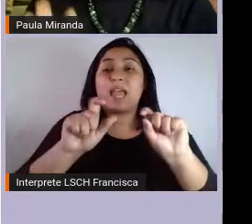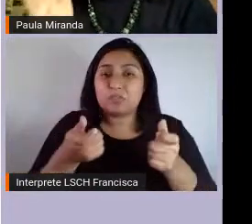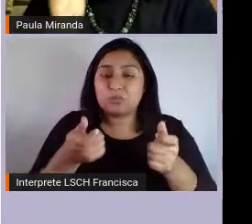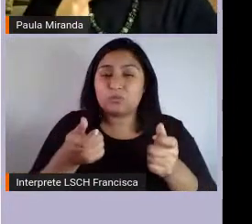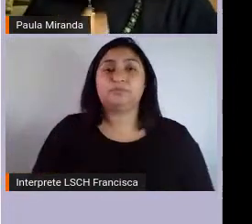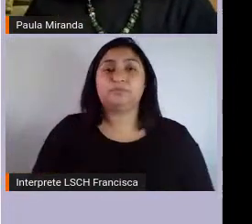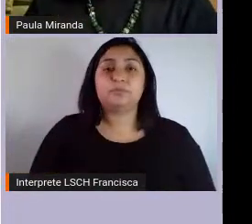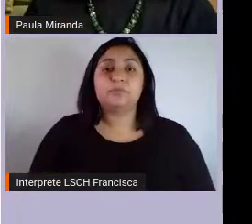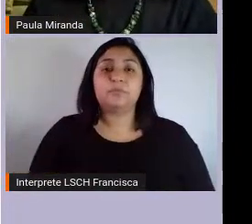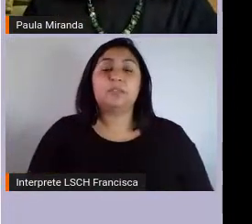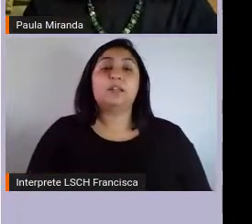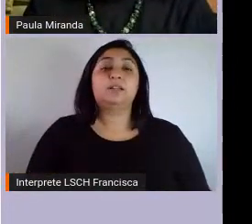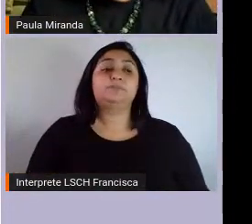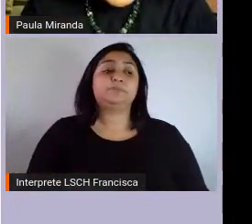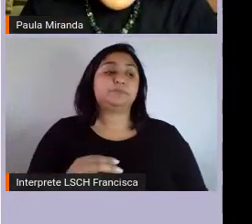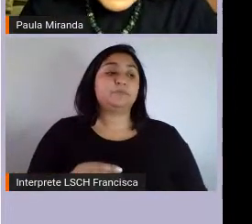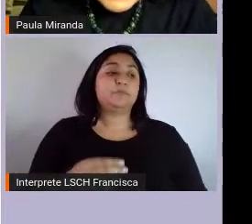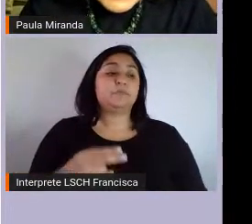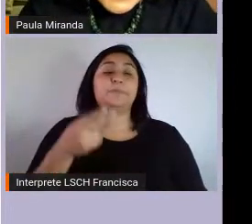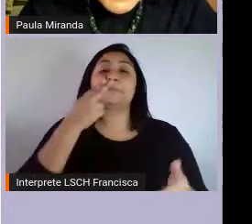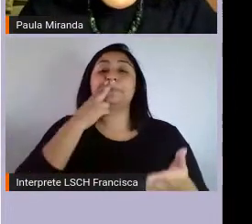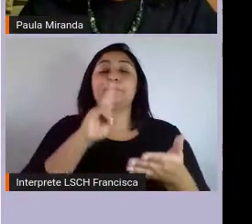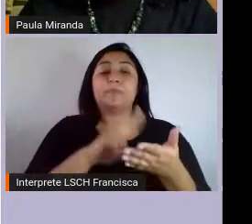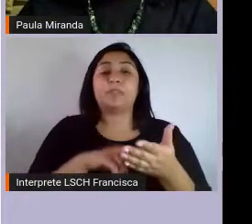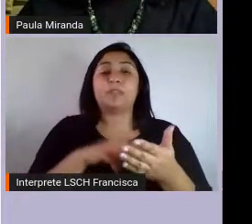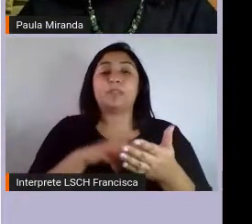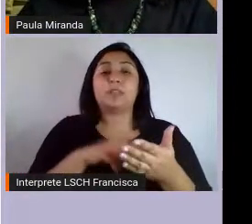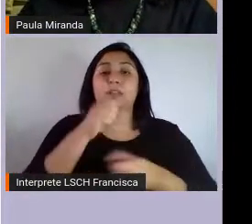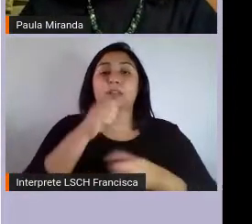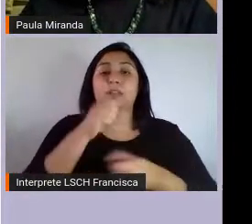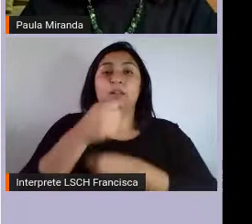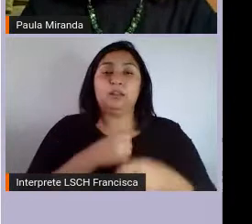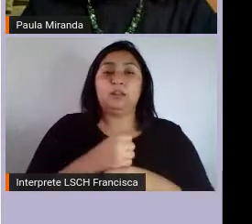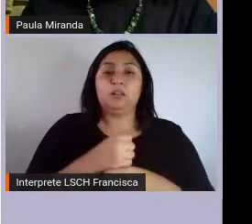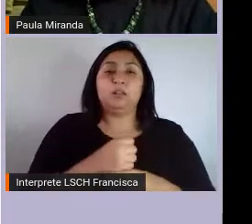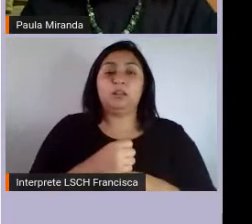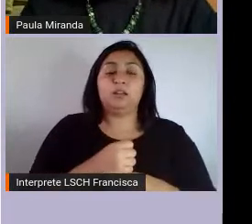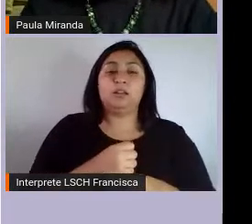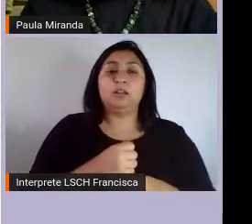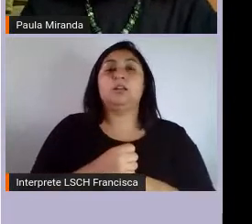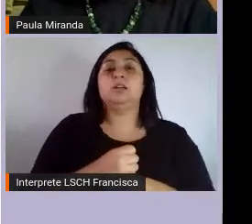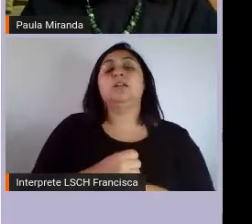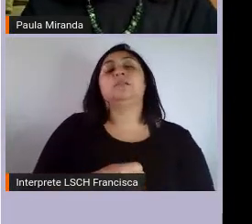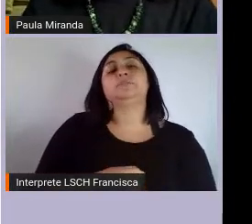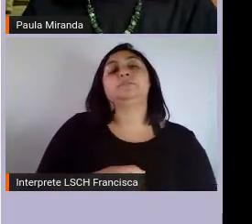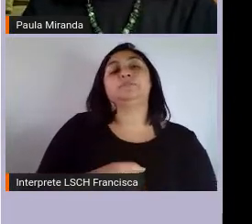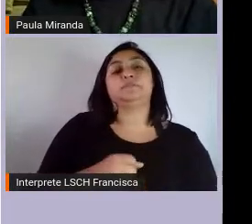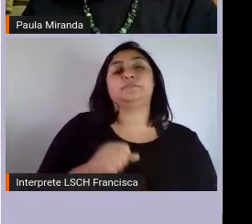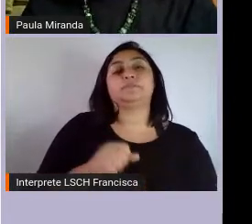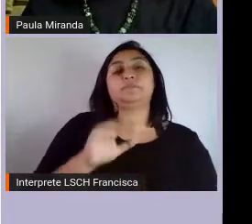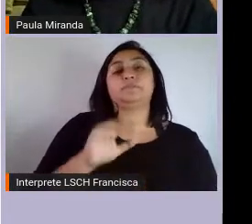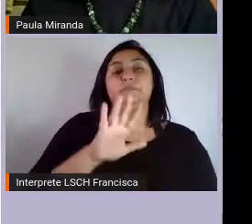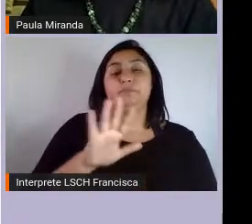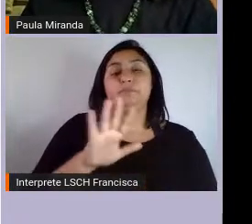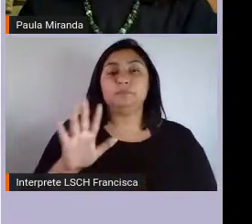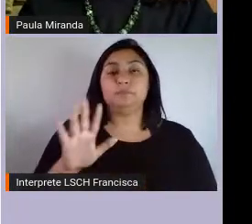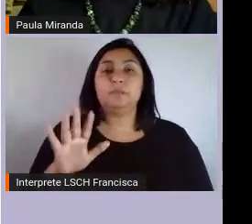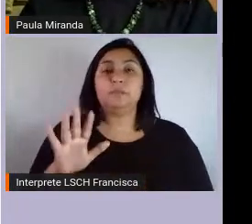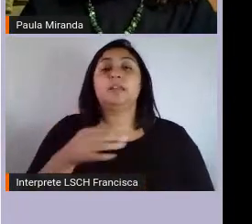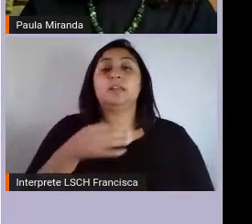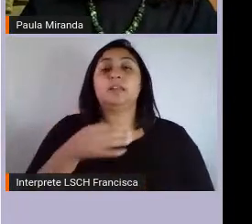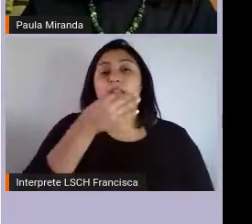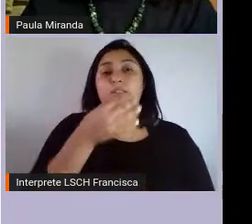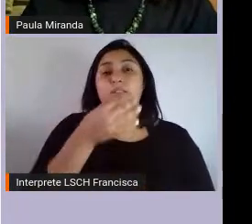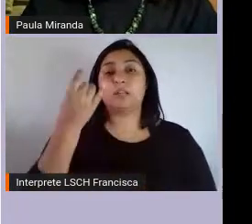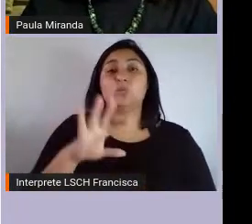55, que es previo a la escritura de las décimas, al director del Museo del Hombre, cuando le dice: mi único deseo es trabajar para continuar mi